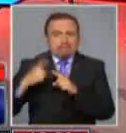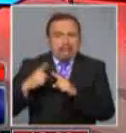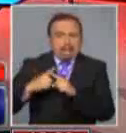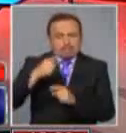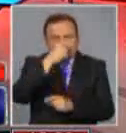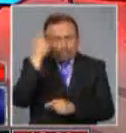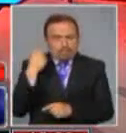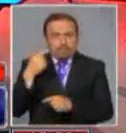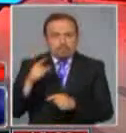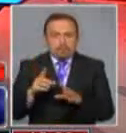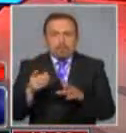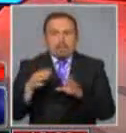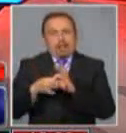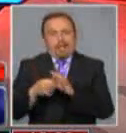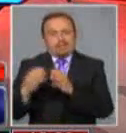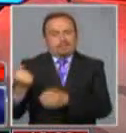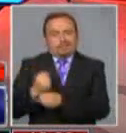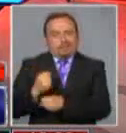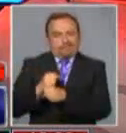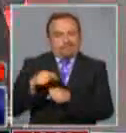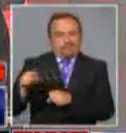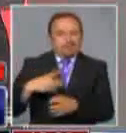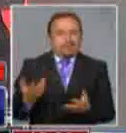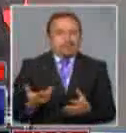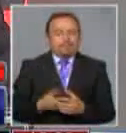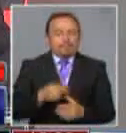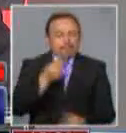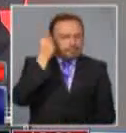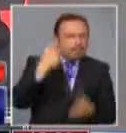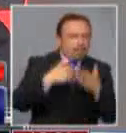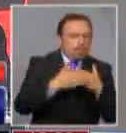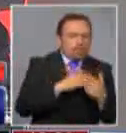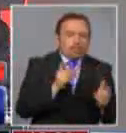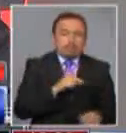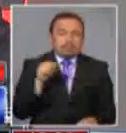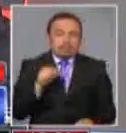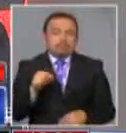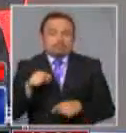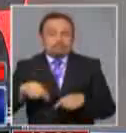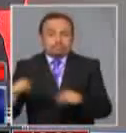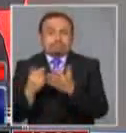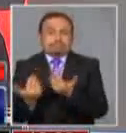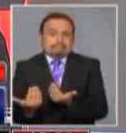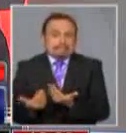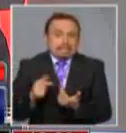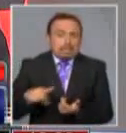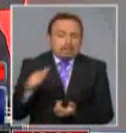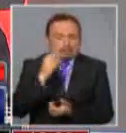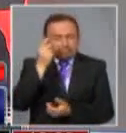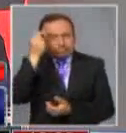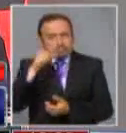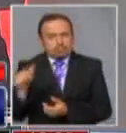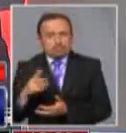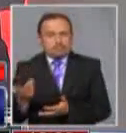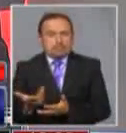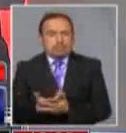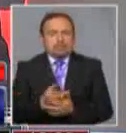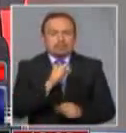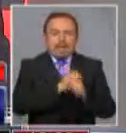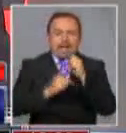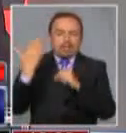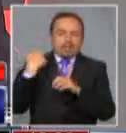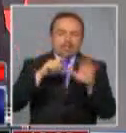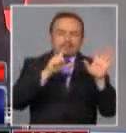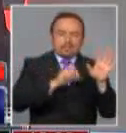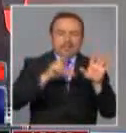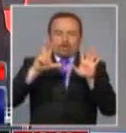pudieron crear a su familia gracias a esta actividad que no se inventó en ninguna parte que sino que es producto de la necesidad entonces solo estamos midiendo